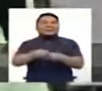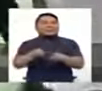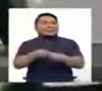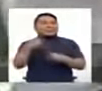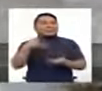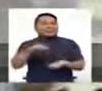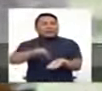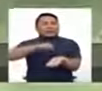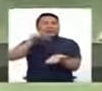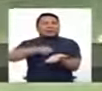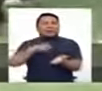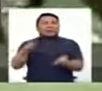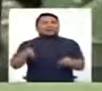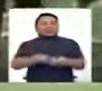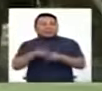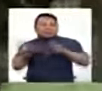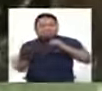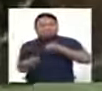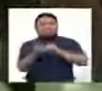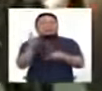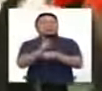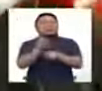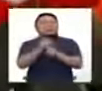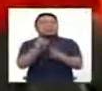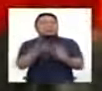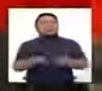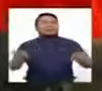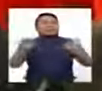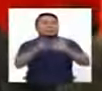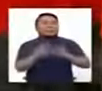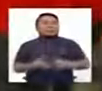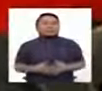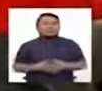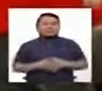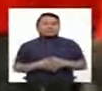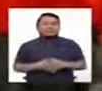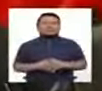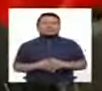arte como refuerzo en la educación.